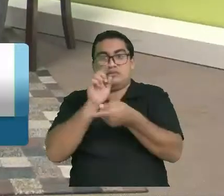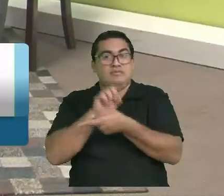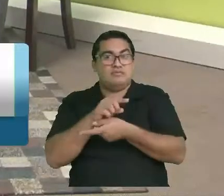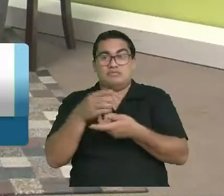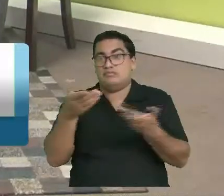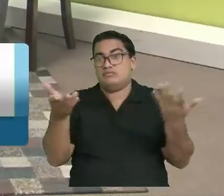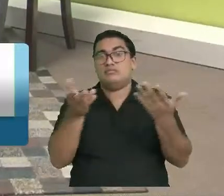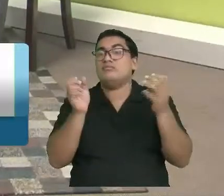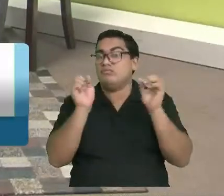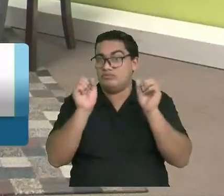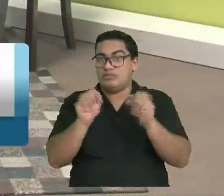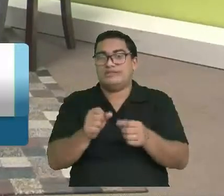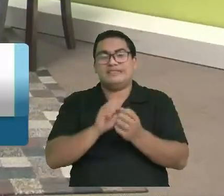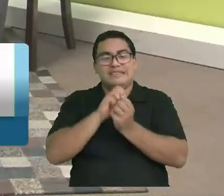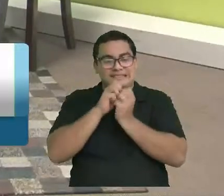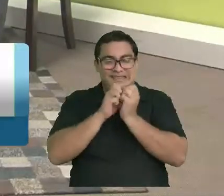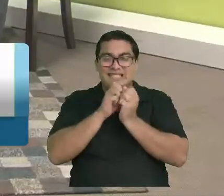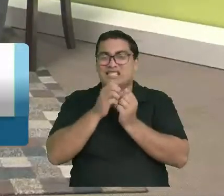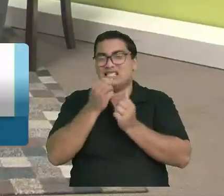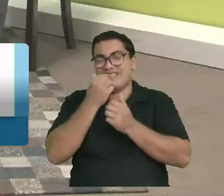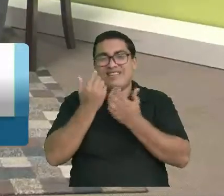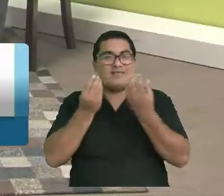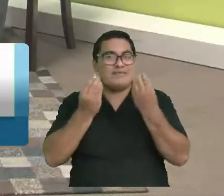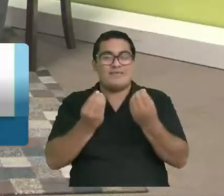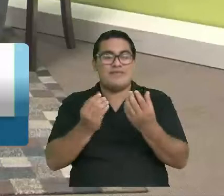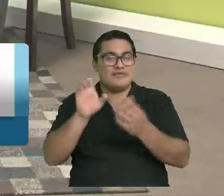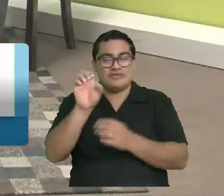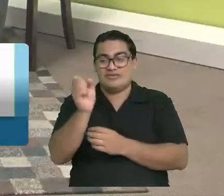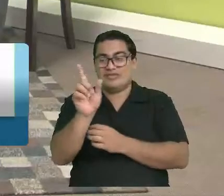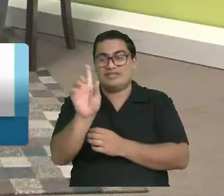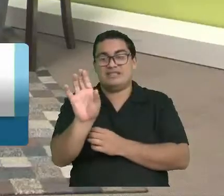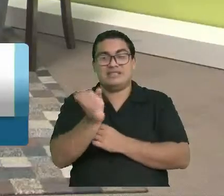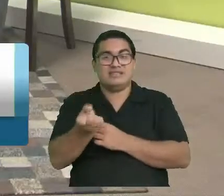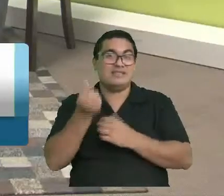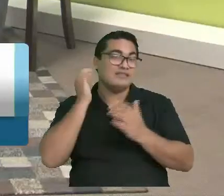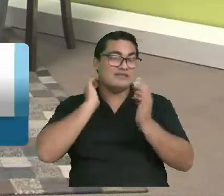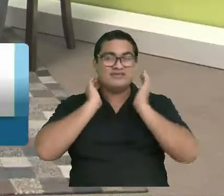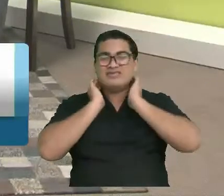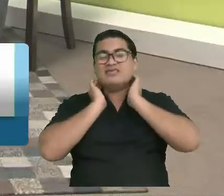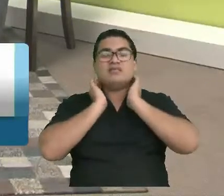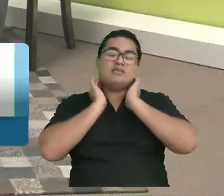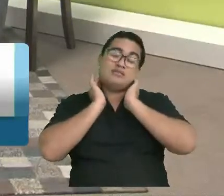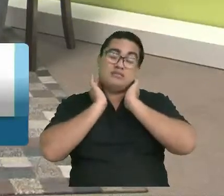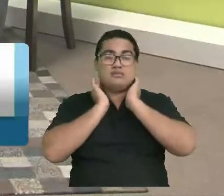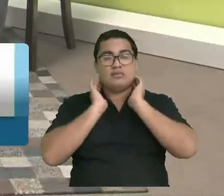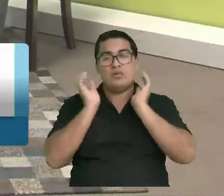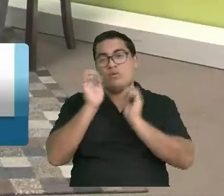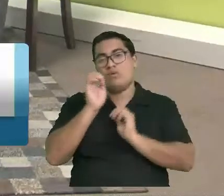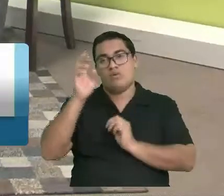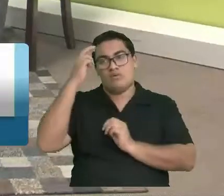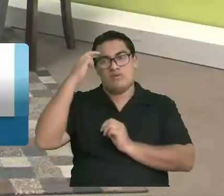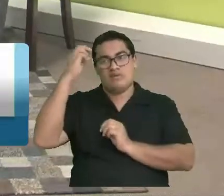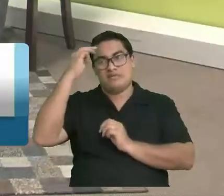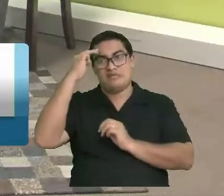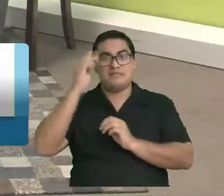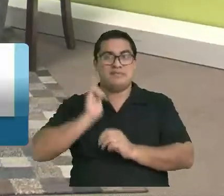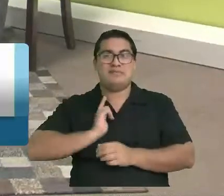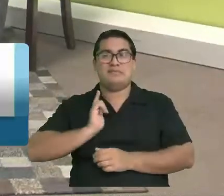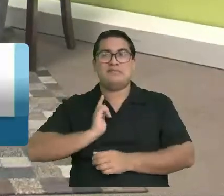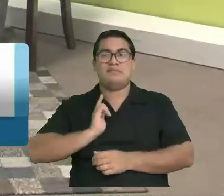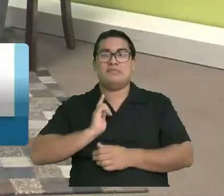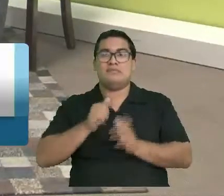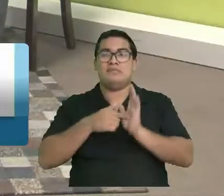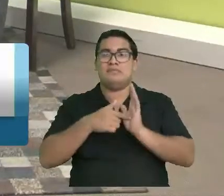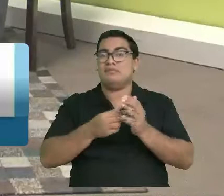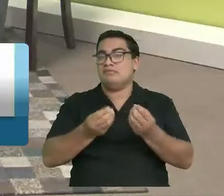tipo, son pacientes que están bajo mucho estrés, sea por su trastorno mental o por la medicación que están recibiendo. Entonces, es